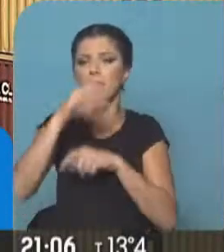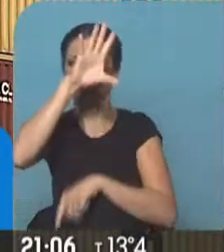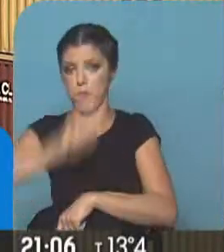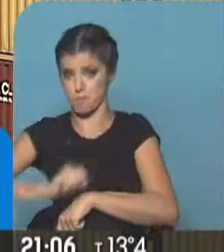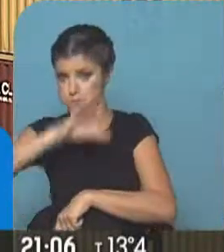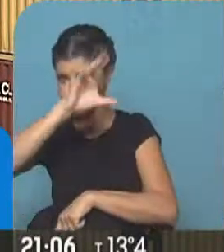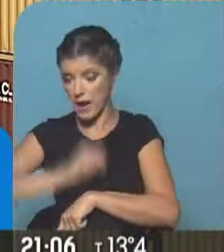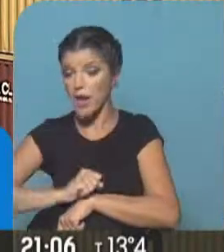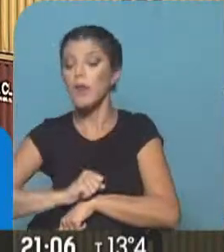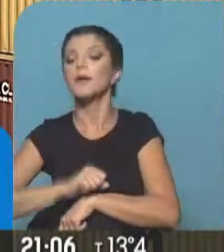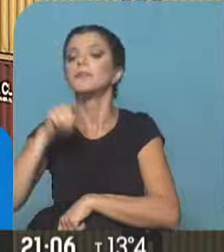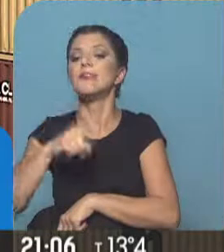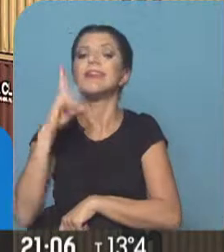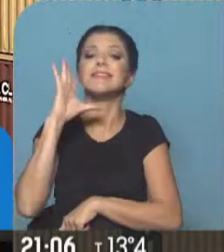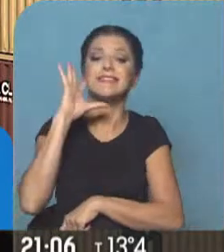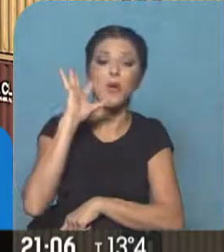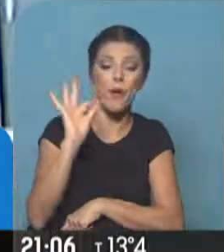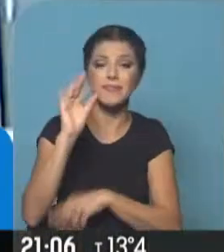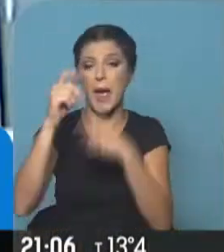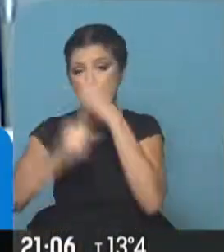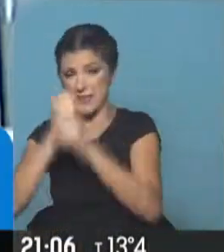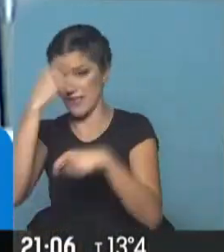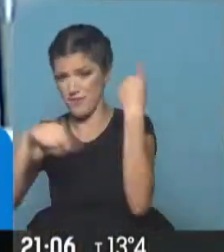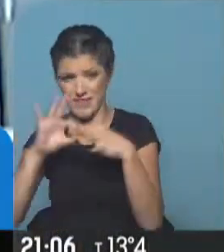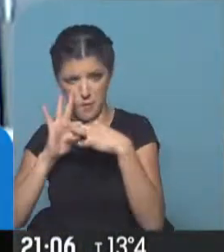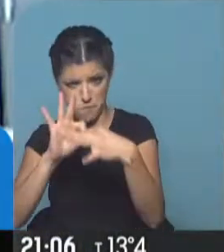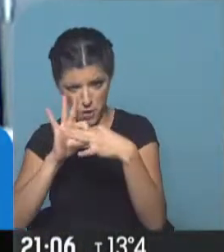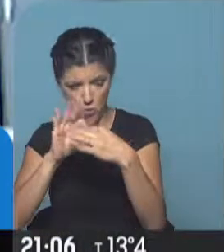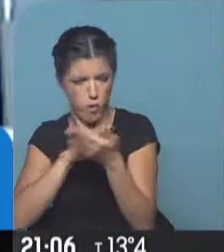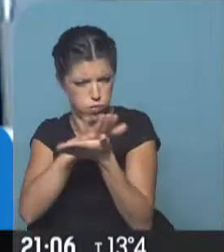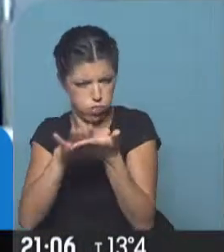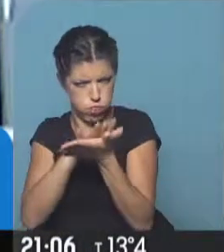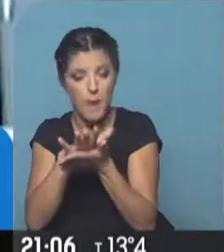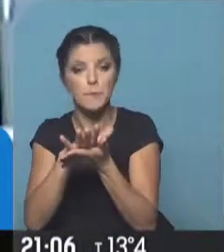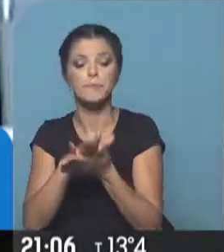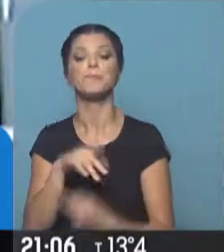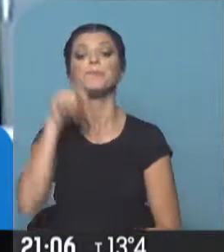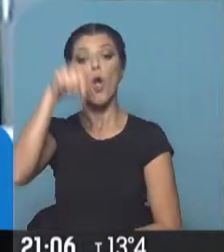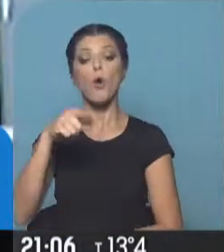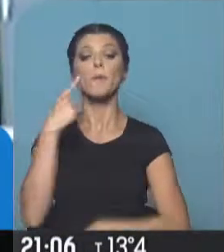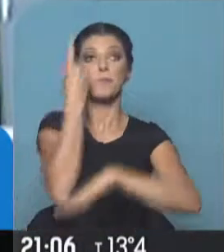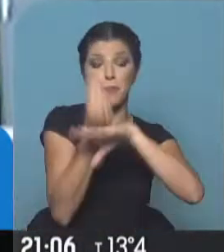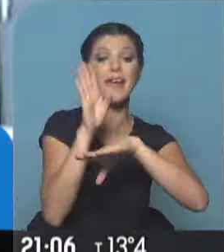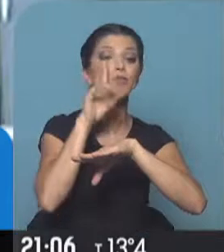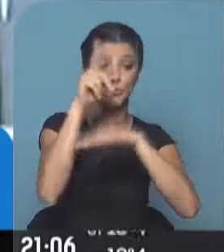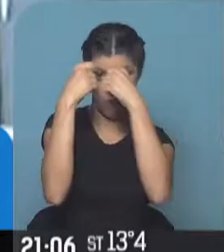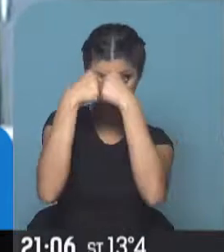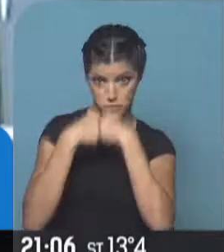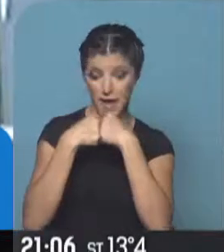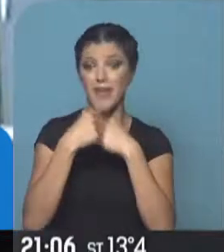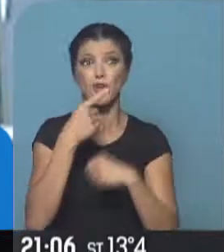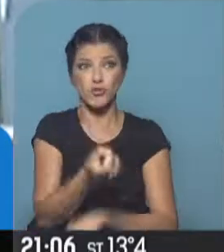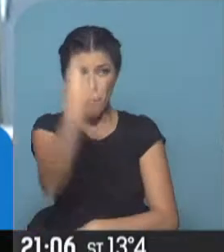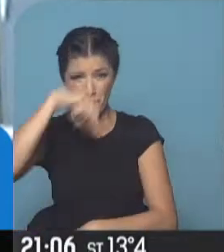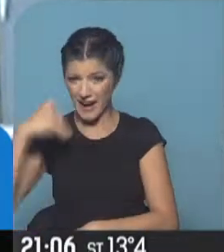que involucraba a más de 50 empresas fantasma. Desde Estados Unidos, Martínez Rojas dijo que no volverá a la Argentina porque